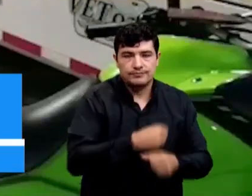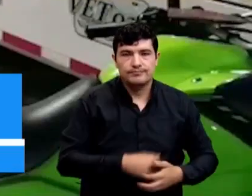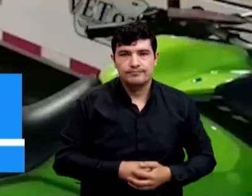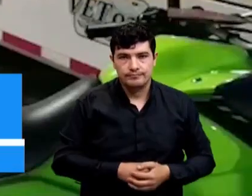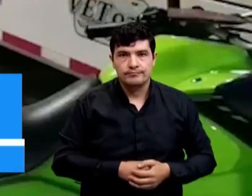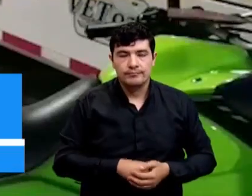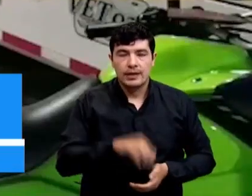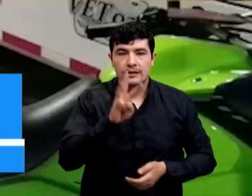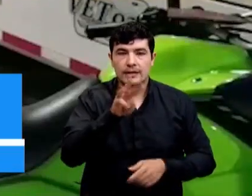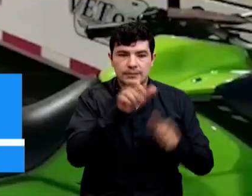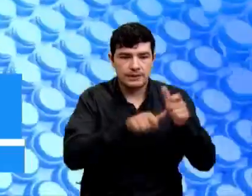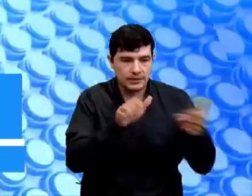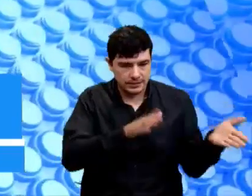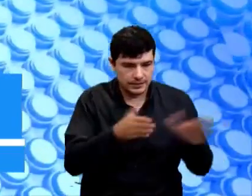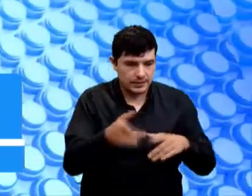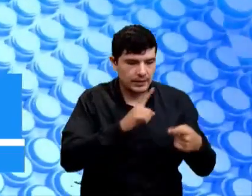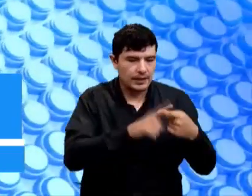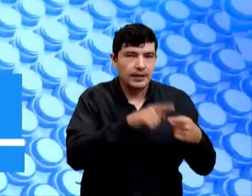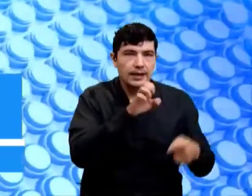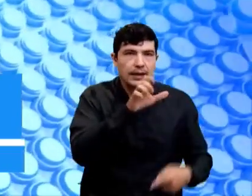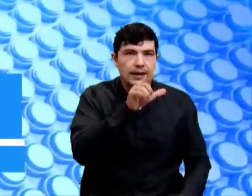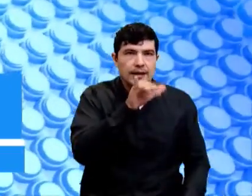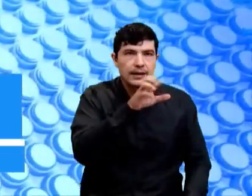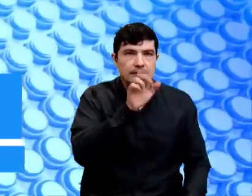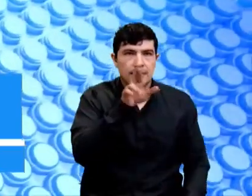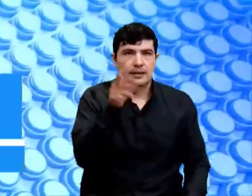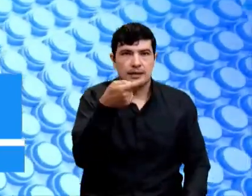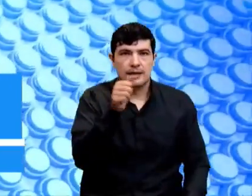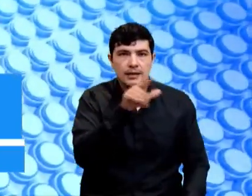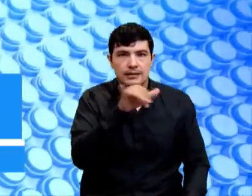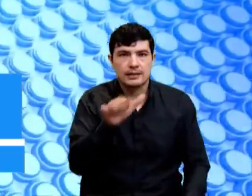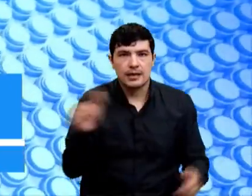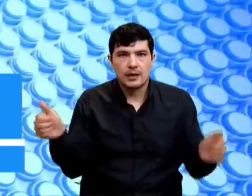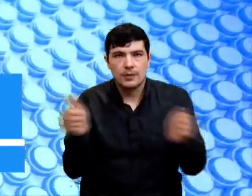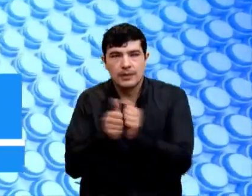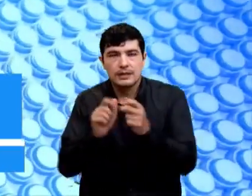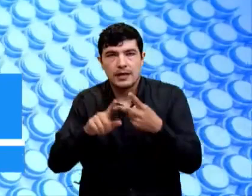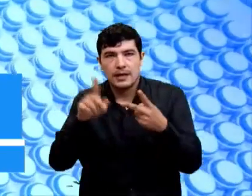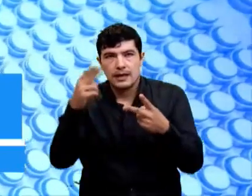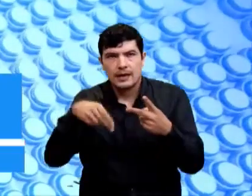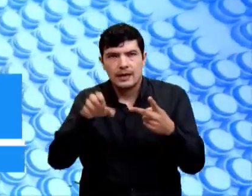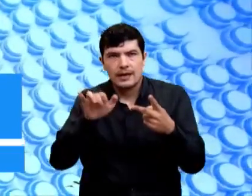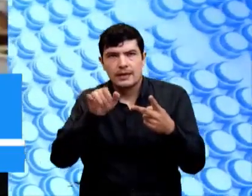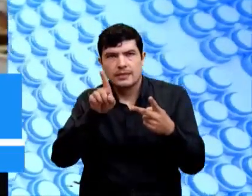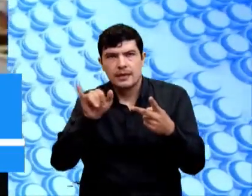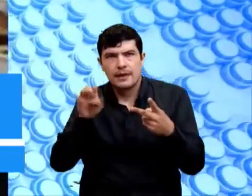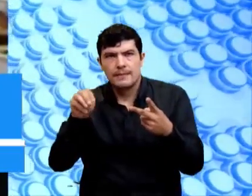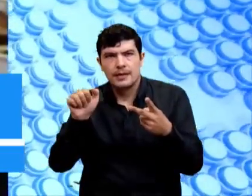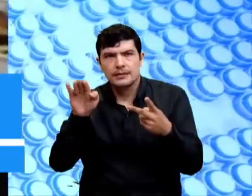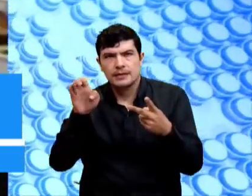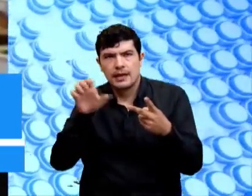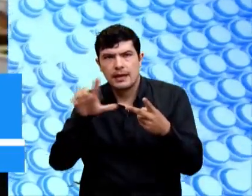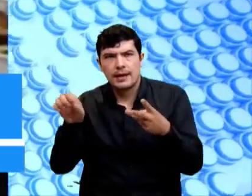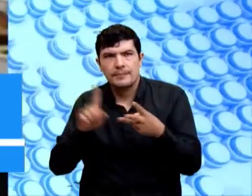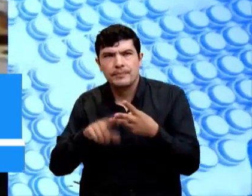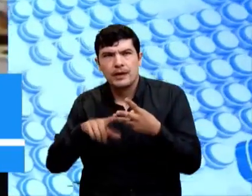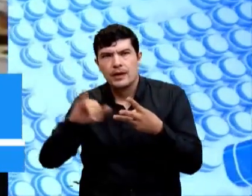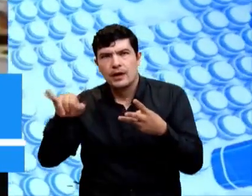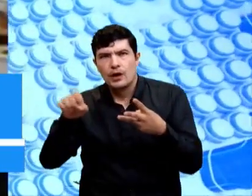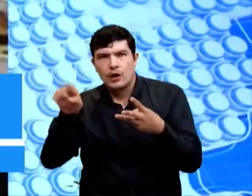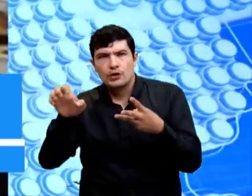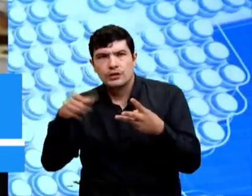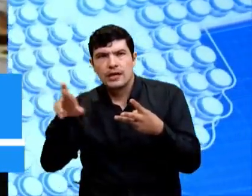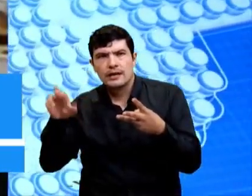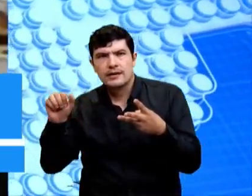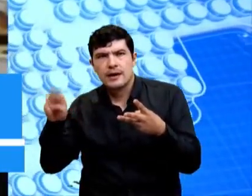vida, entre ellos Elexer García Wilches, quien estaba junto a Heidi Marcela Suárez Rodríguez y José Ramón Suárez Parada,